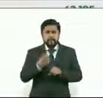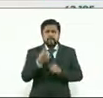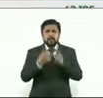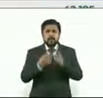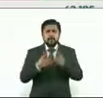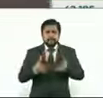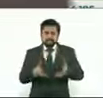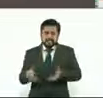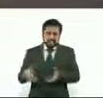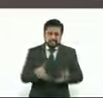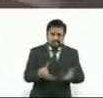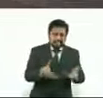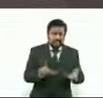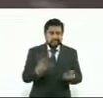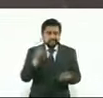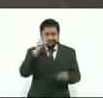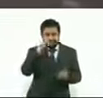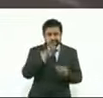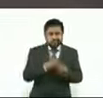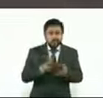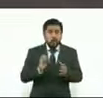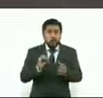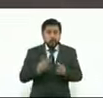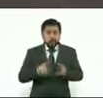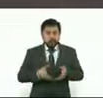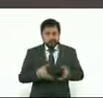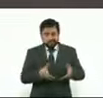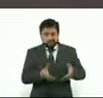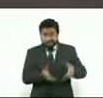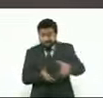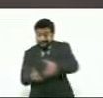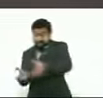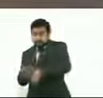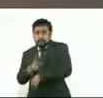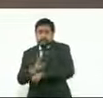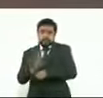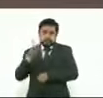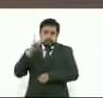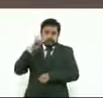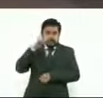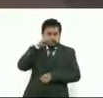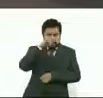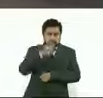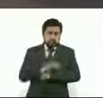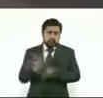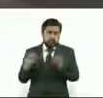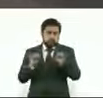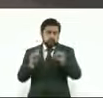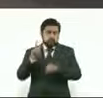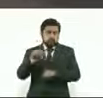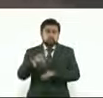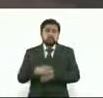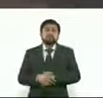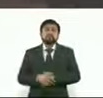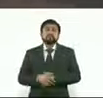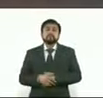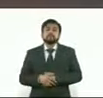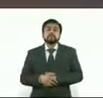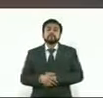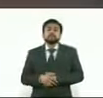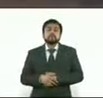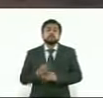vueltas en escuadra, que también son un poquito difíciles para como corredores. Ya están ahí en